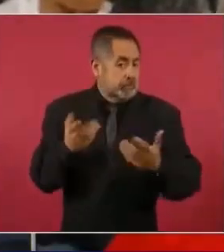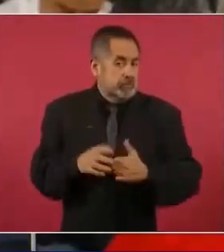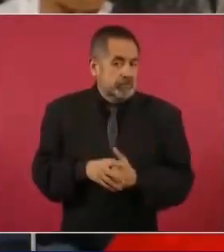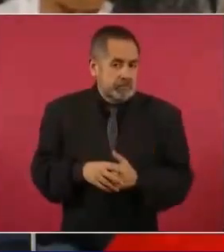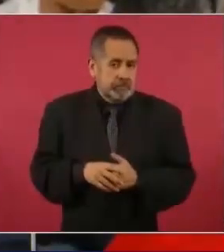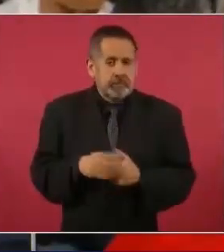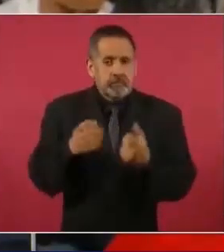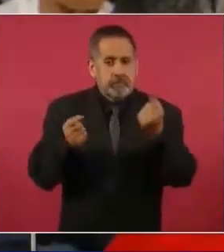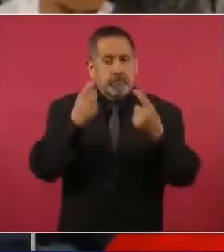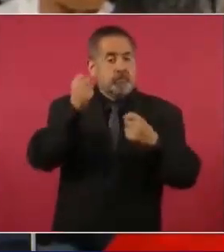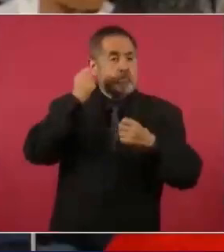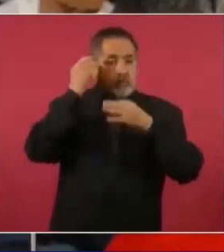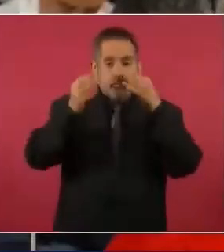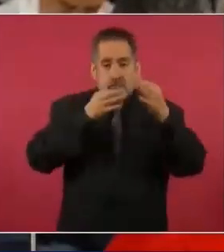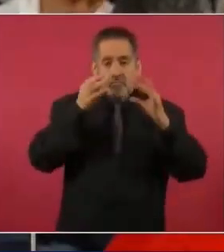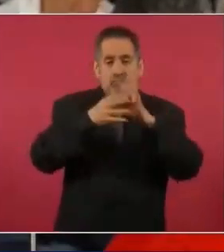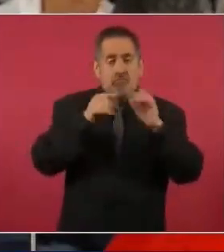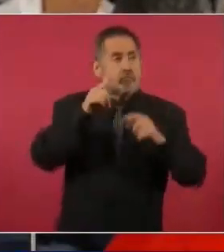unos foros